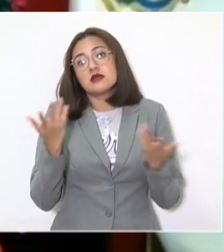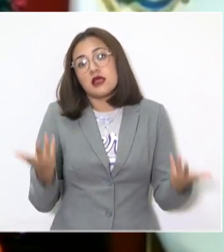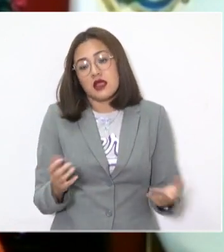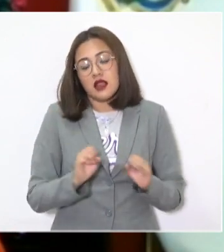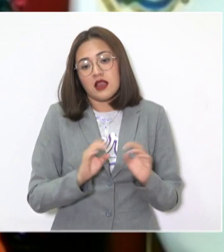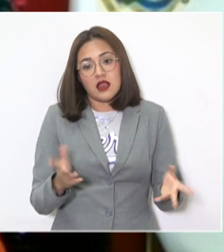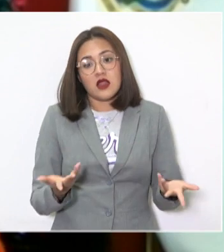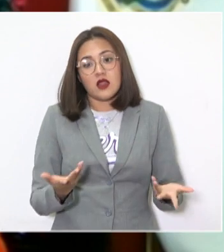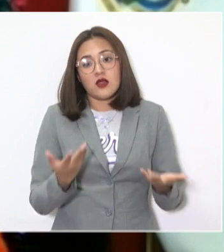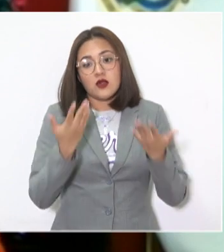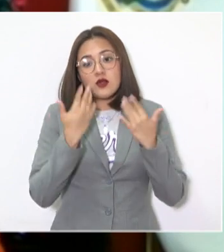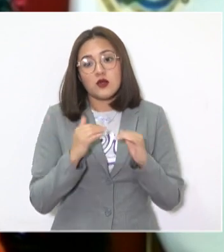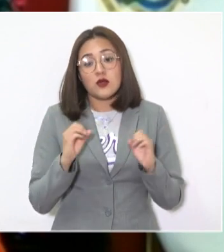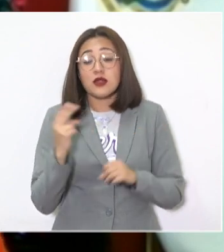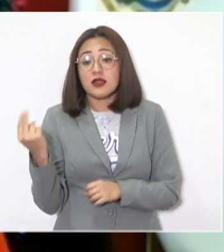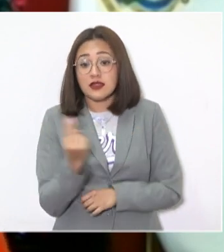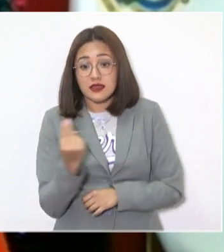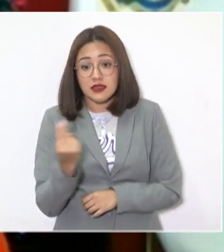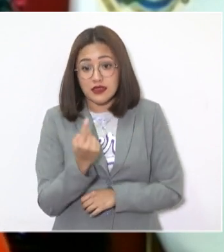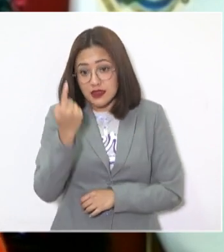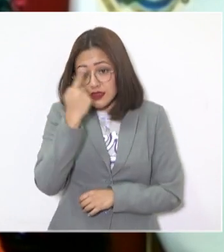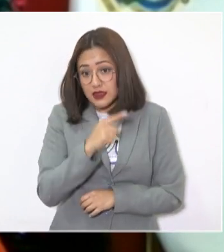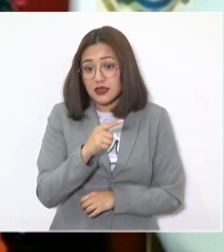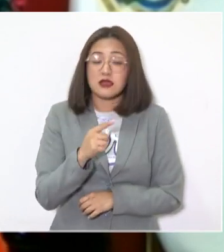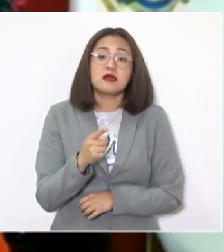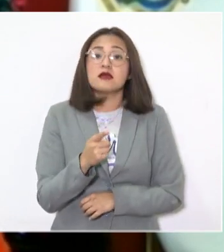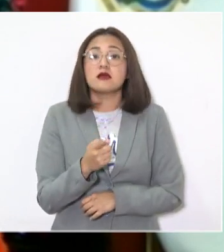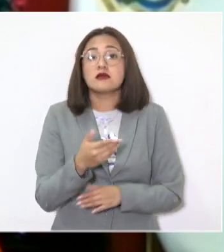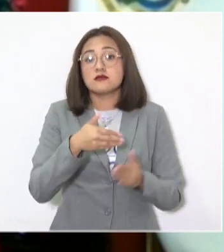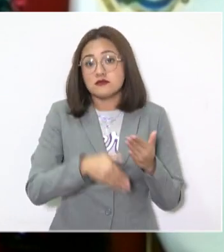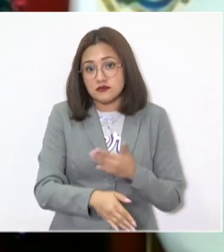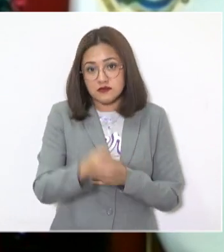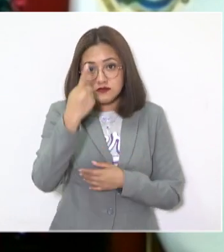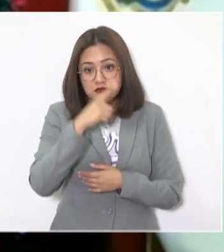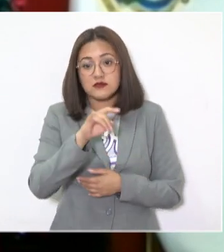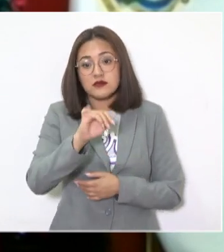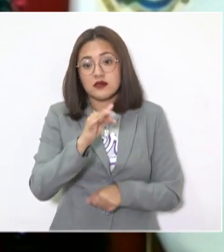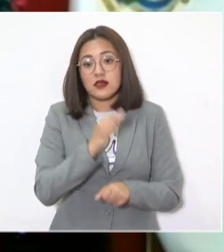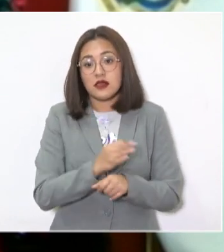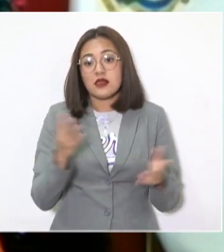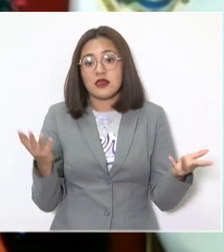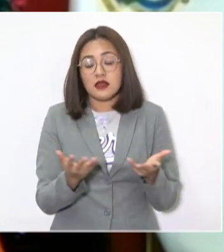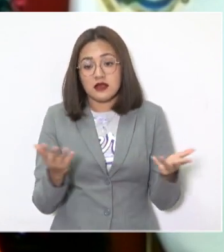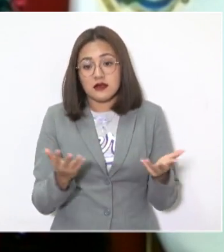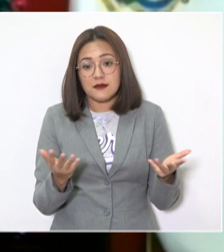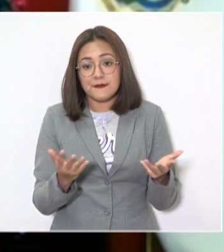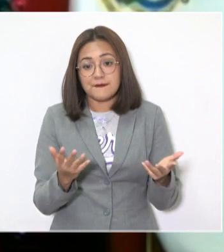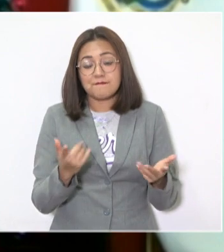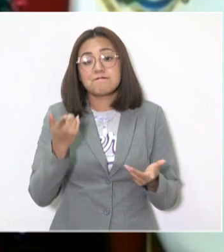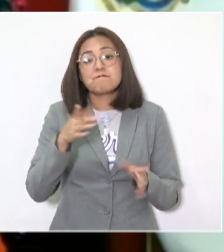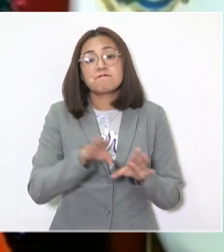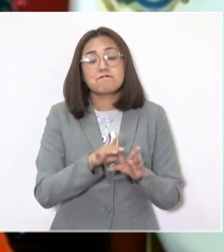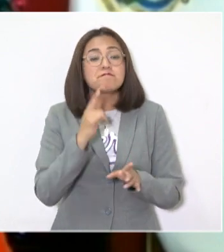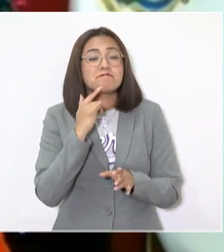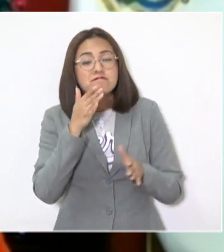habido necesidad de que sean utilizados, pero sí se están llevando a cabo los recorridos y los